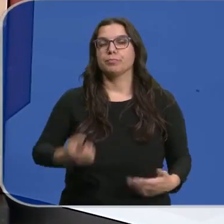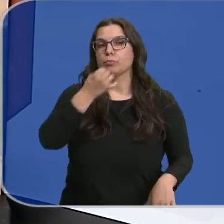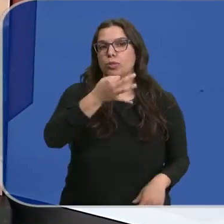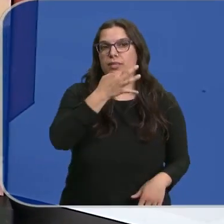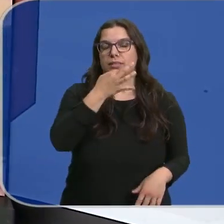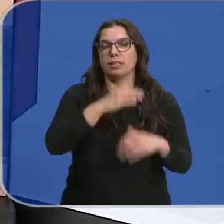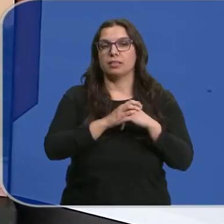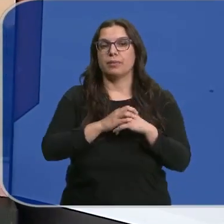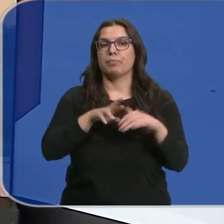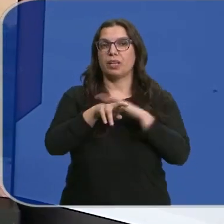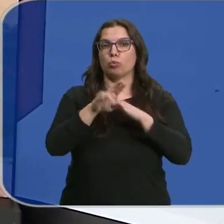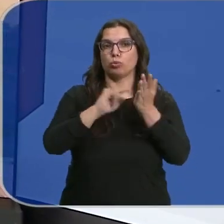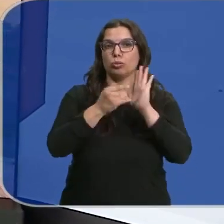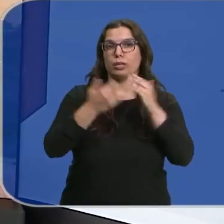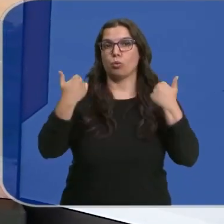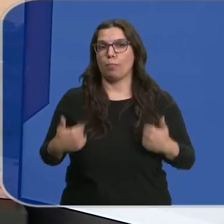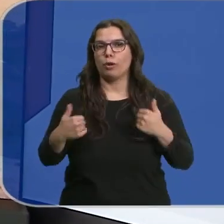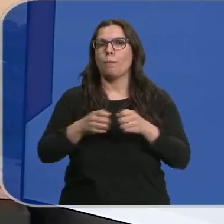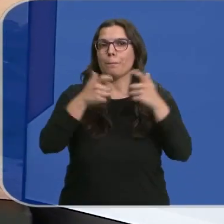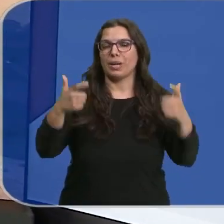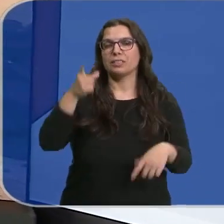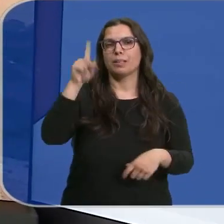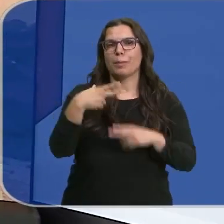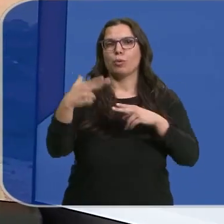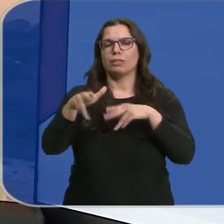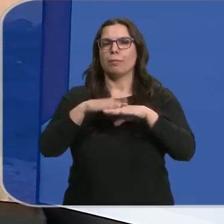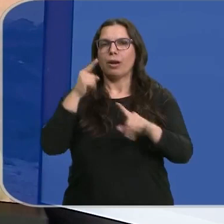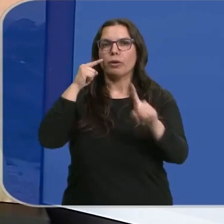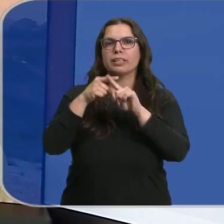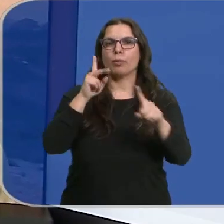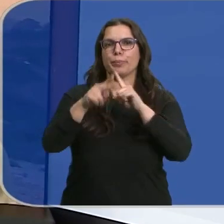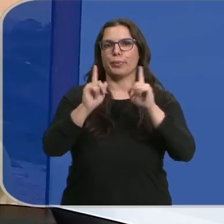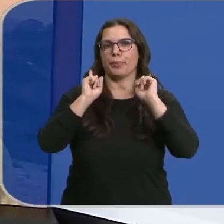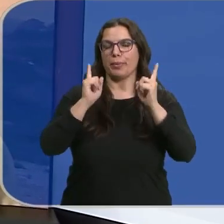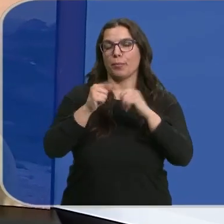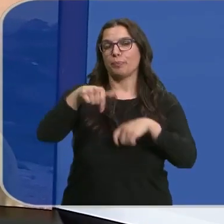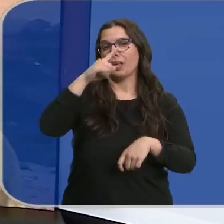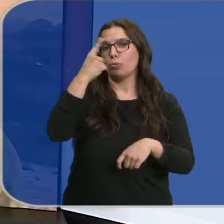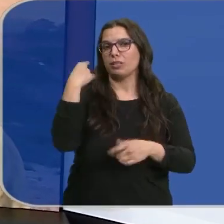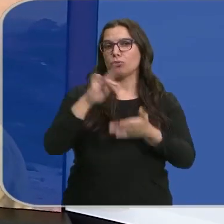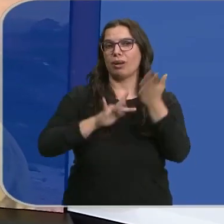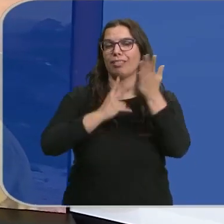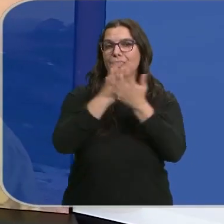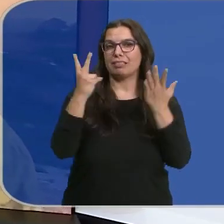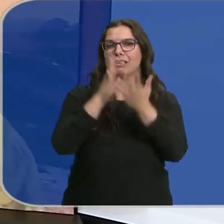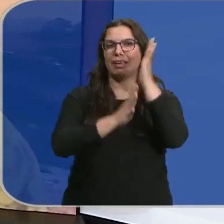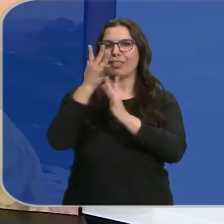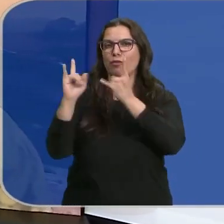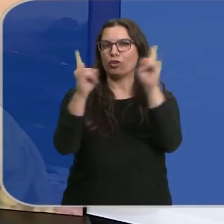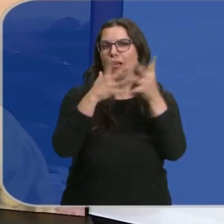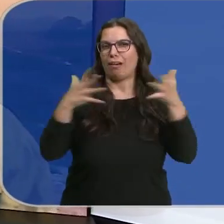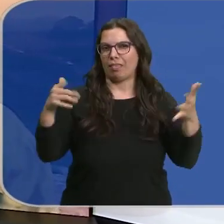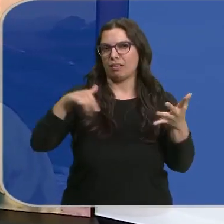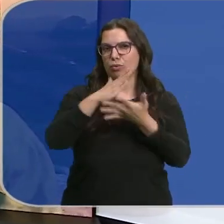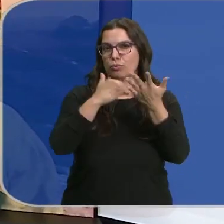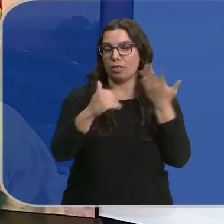Buenas tardes, más efectivos técnicos y humanos y una política de prevención. El año pasado hubo 17 grandes incendios forestales en la